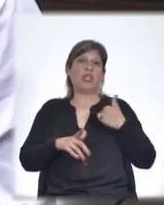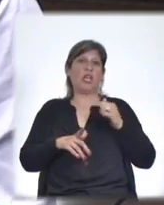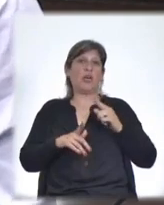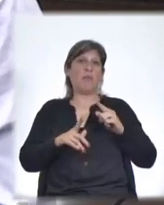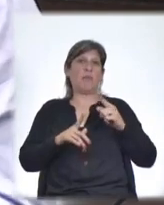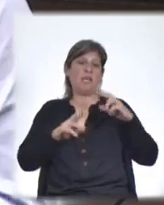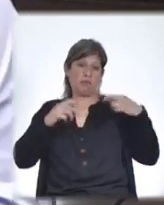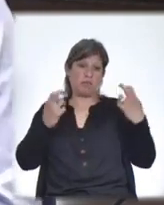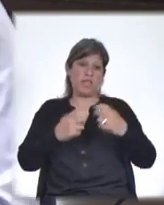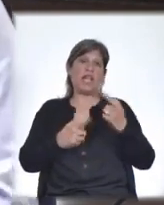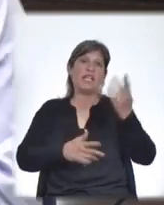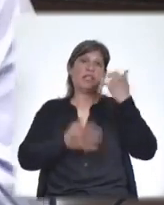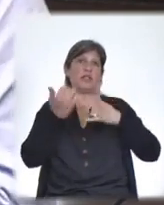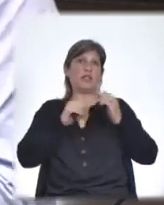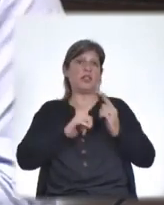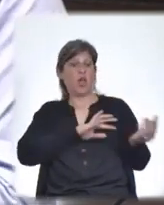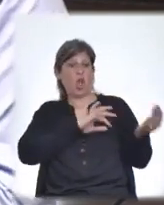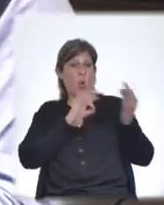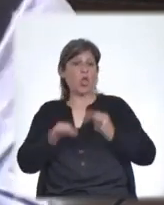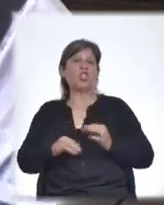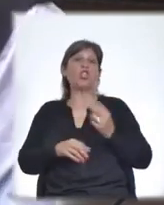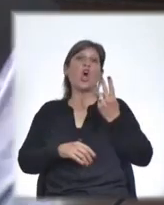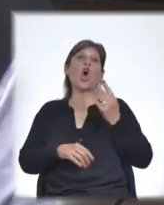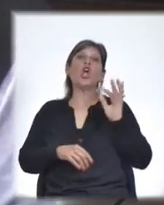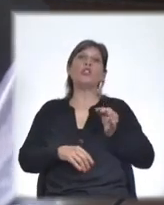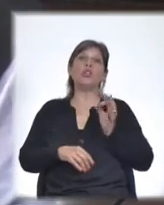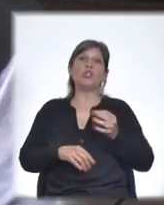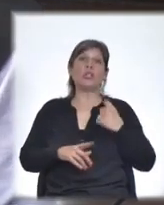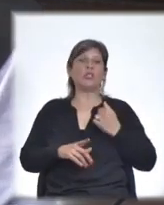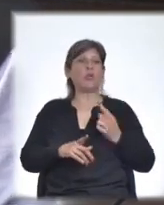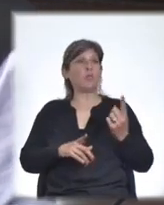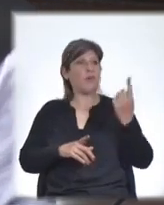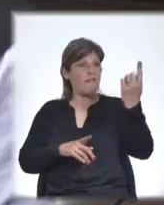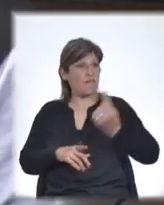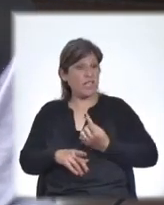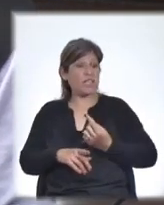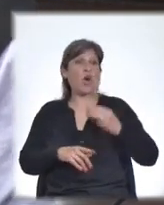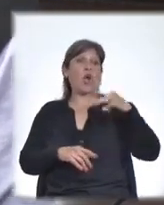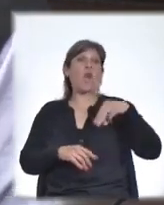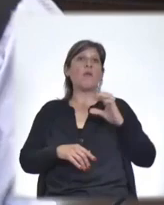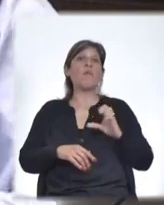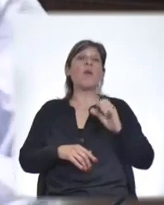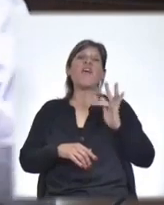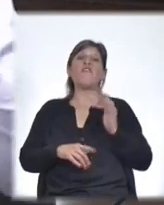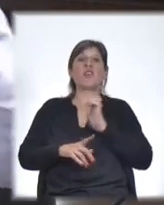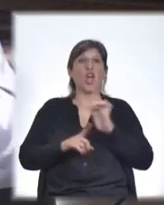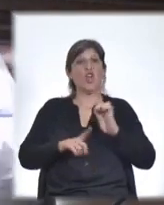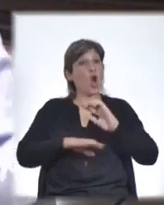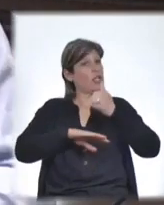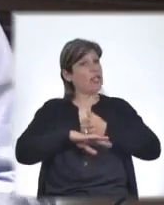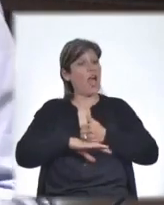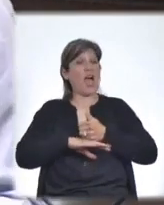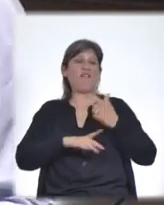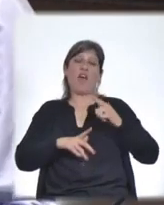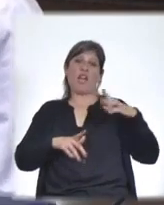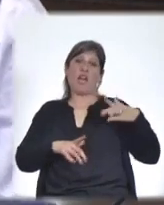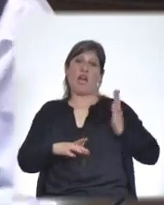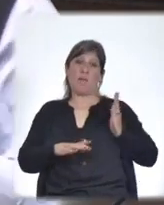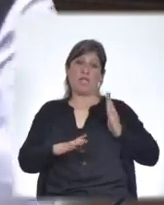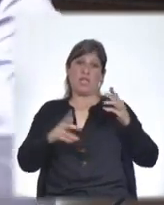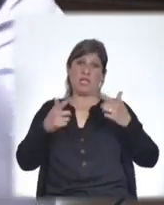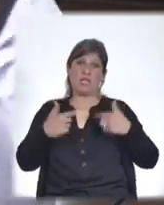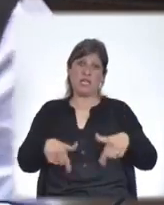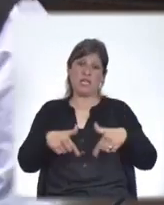ese informe, y cuando llegó el 2 de octubre, volvió a comparecer el MEF. Esta vez no estaba la ministra porque venía por el inciso,